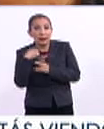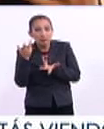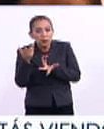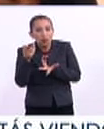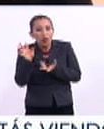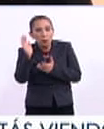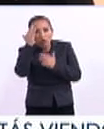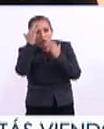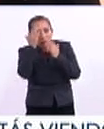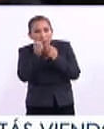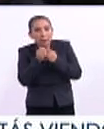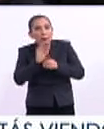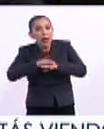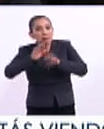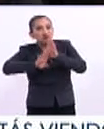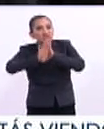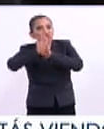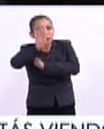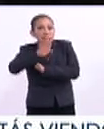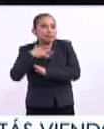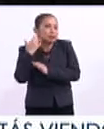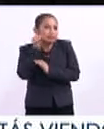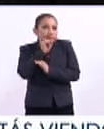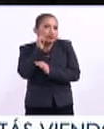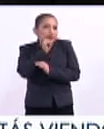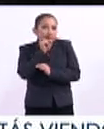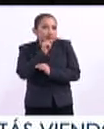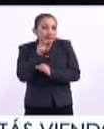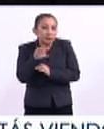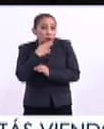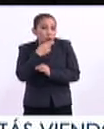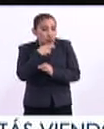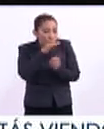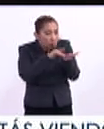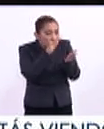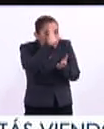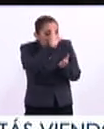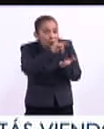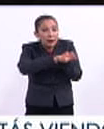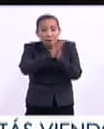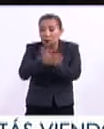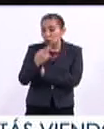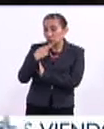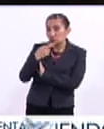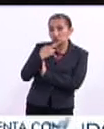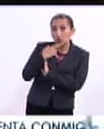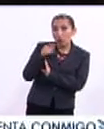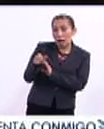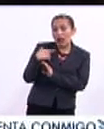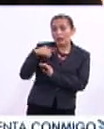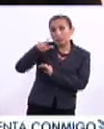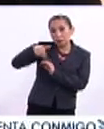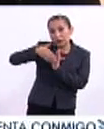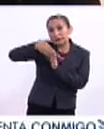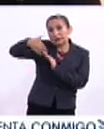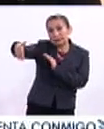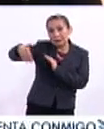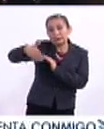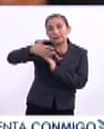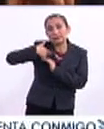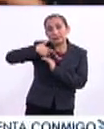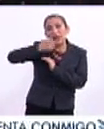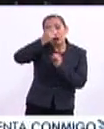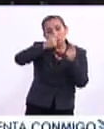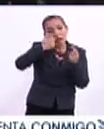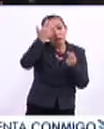que el conocimiento prospere. Finalmente las aplicaciones probablemente tienen que venir después. Entonces es ciencia básica y luego hay cosas que siempre vas a poder aplicar